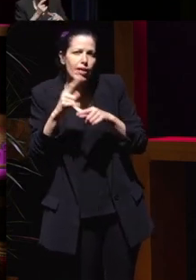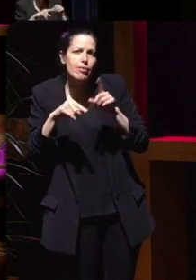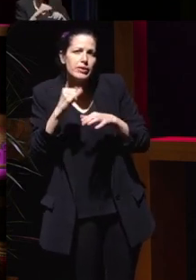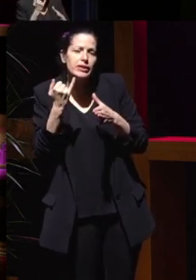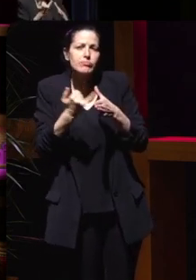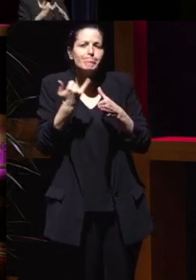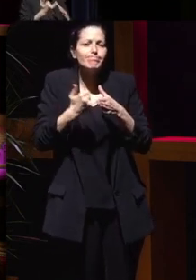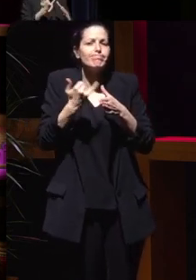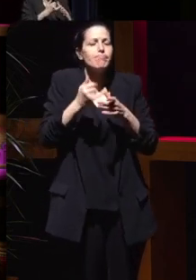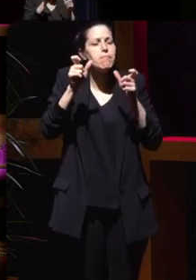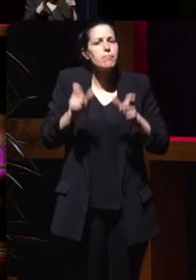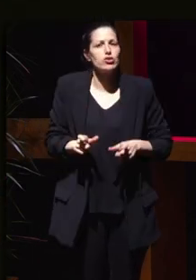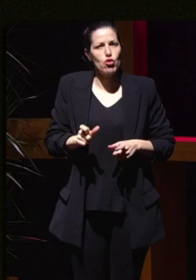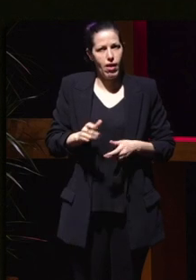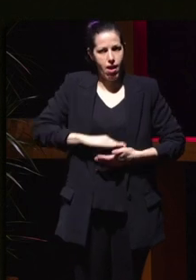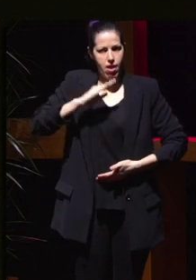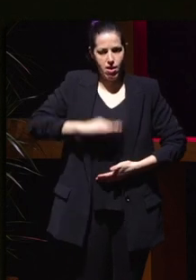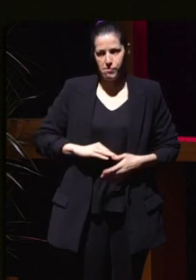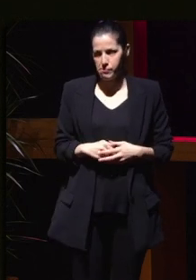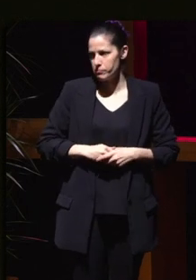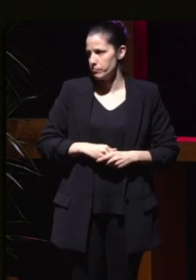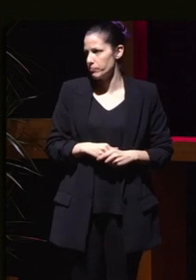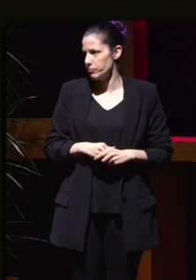bueno que se quería preguntar